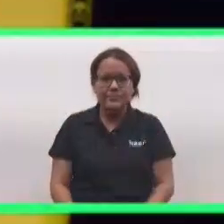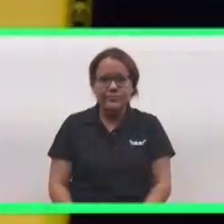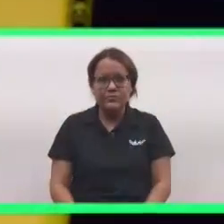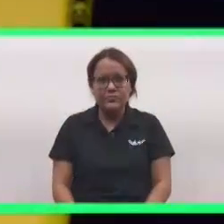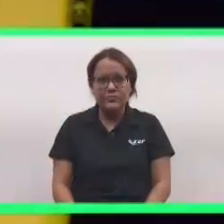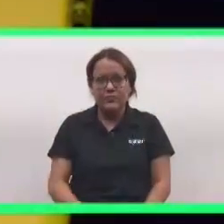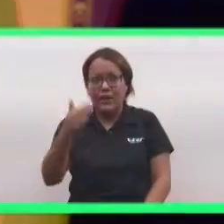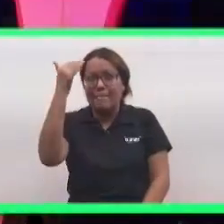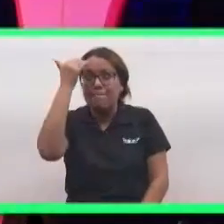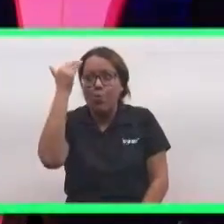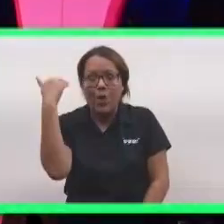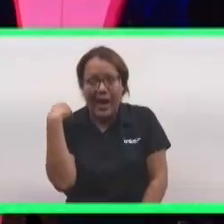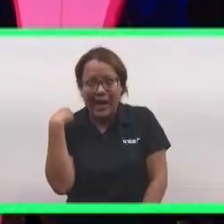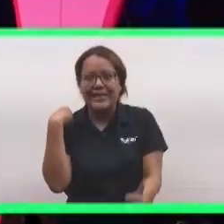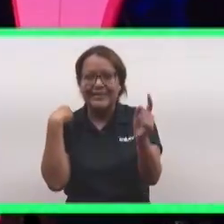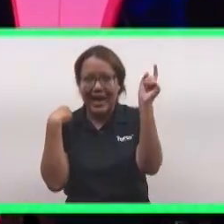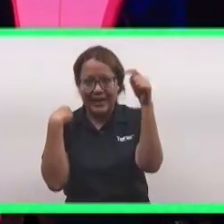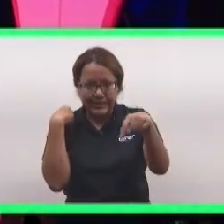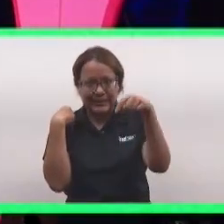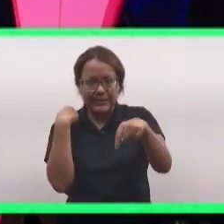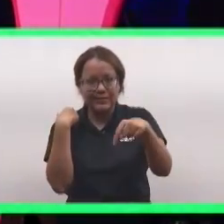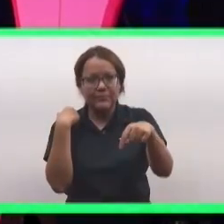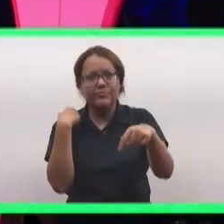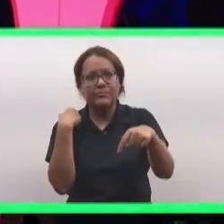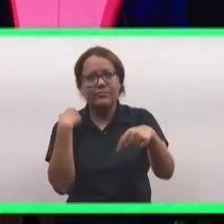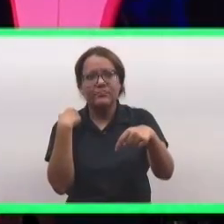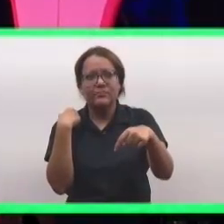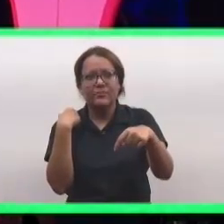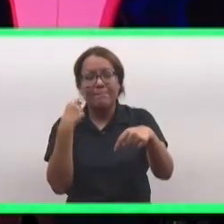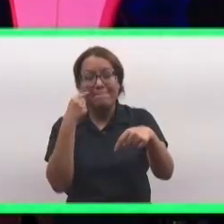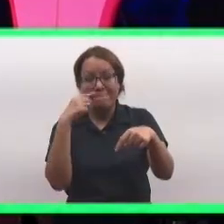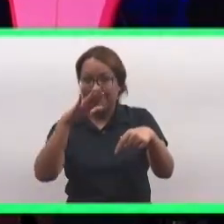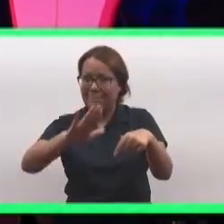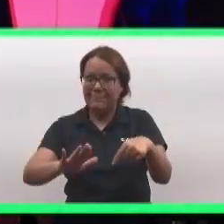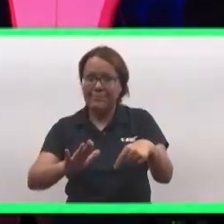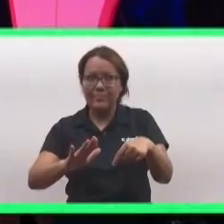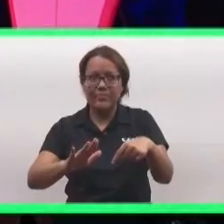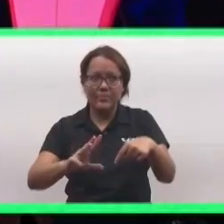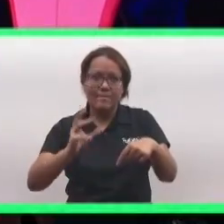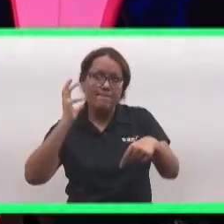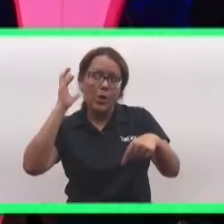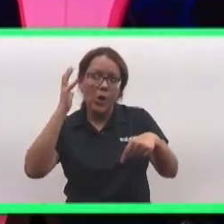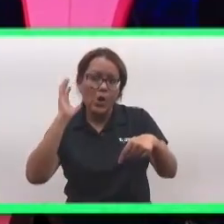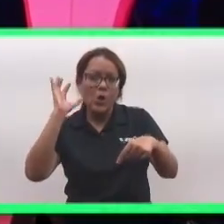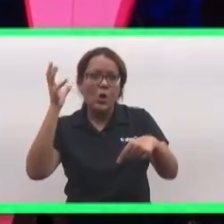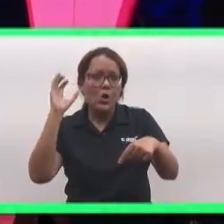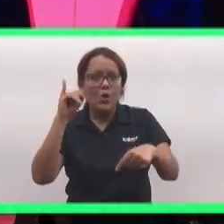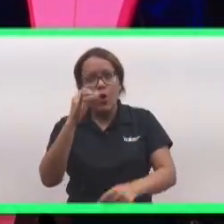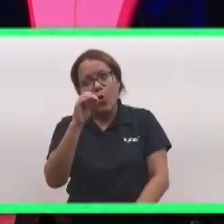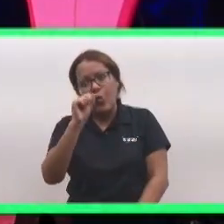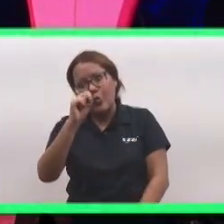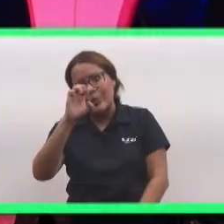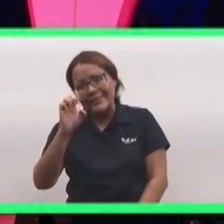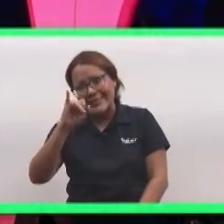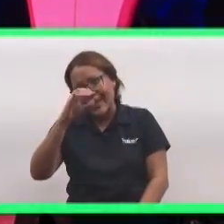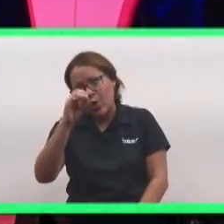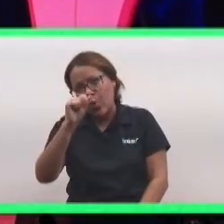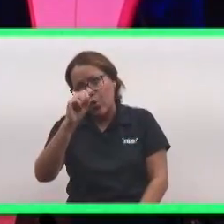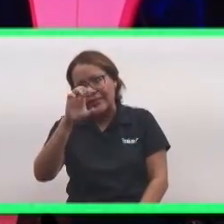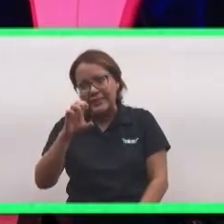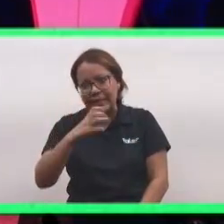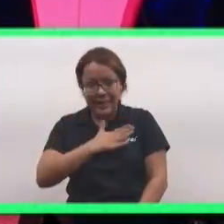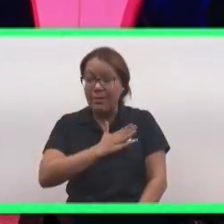¿Cuántas mujeres están aquí en la casa del Señor? Y de repente cuando oyen la música de José José sonar en la